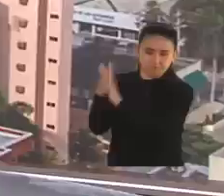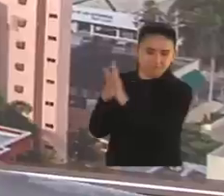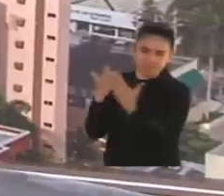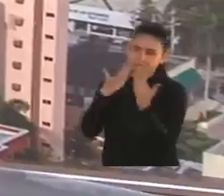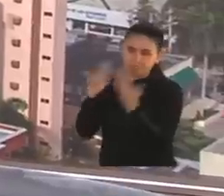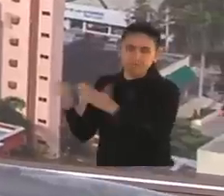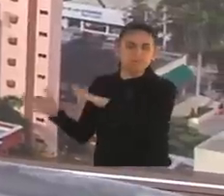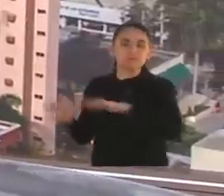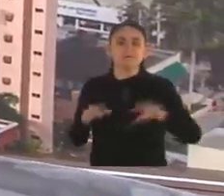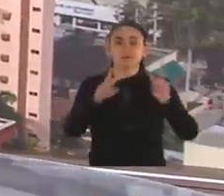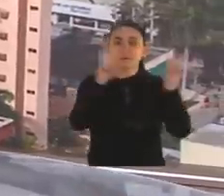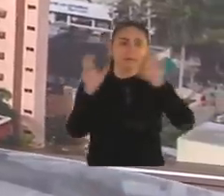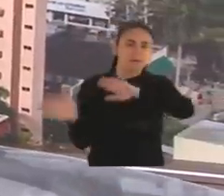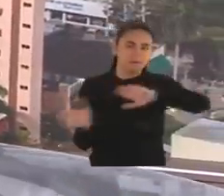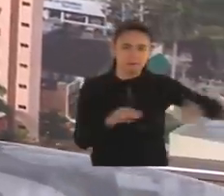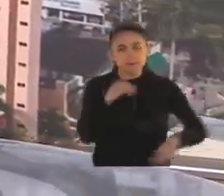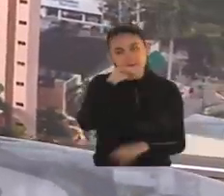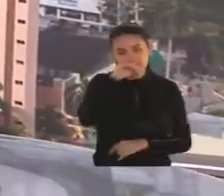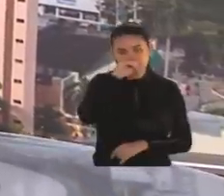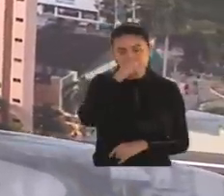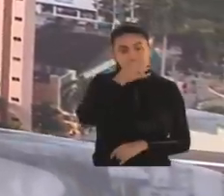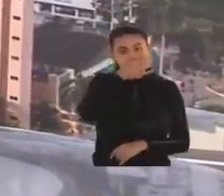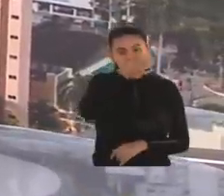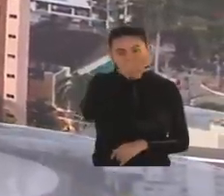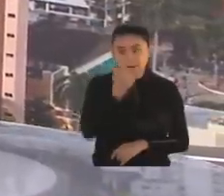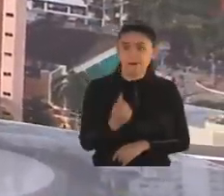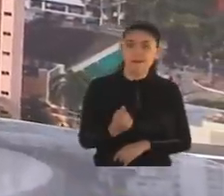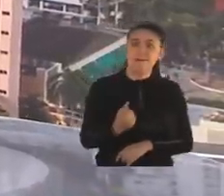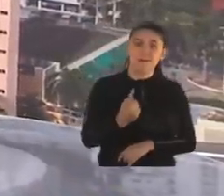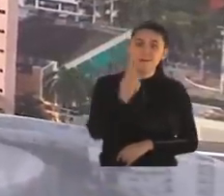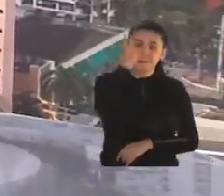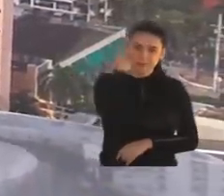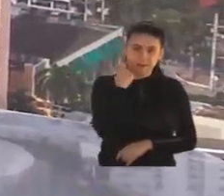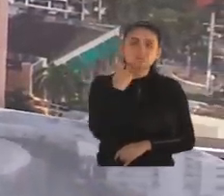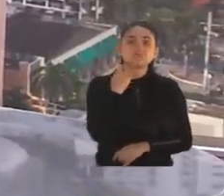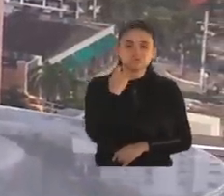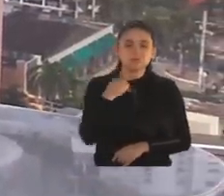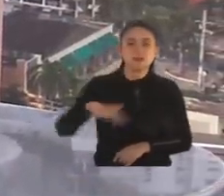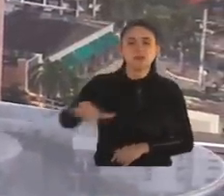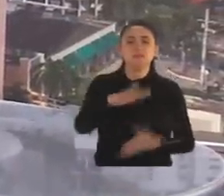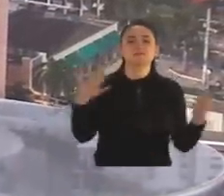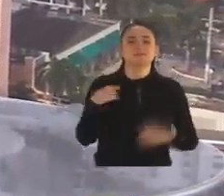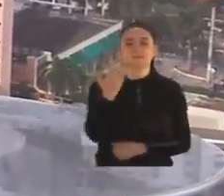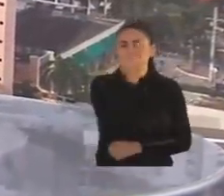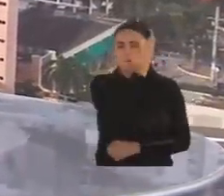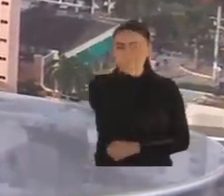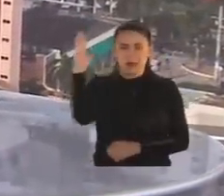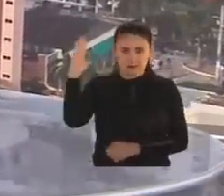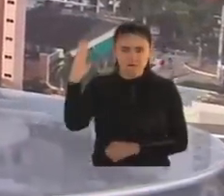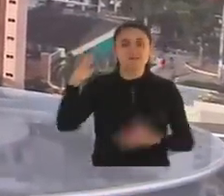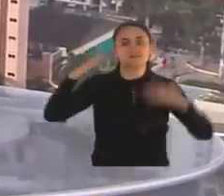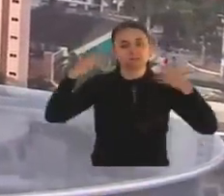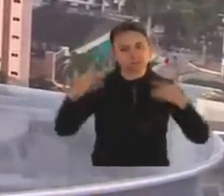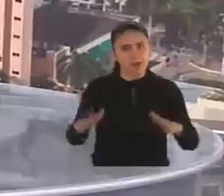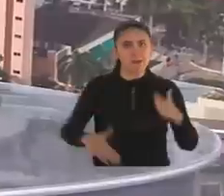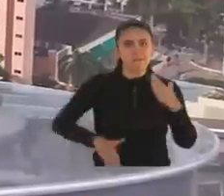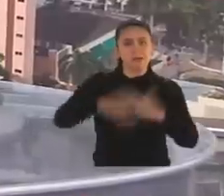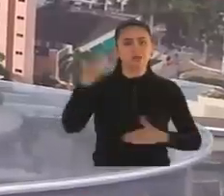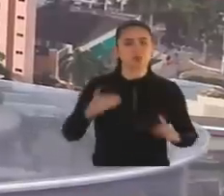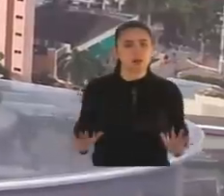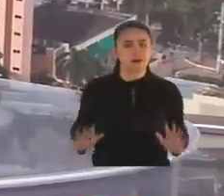información. Hacemos un cambio de tema porque desde ayer la tradicional lectura del bando, pues los barranquilleros le dieron la bienvenida al